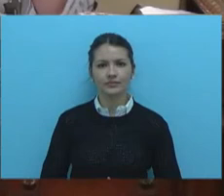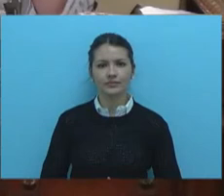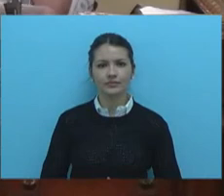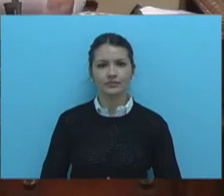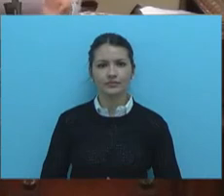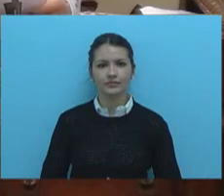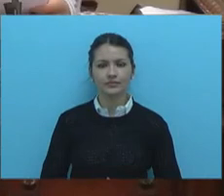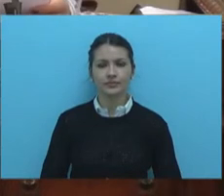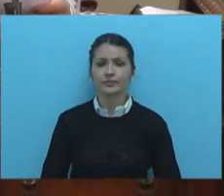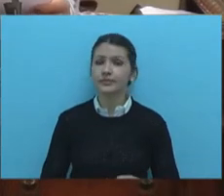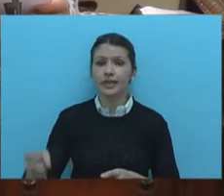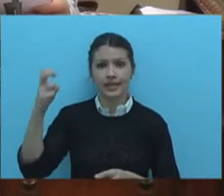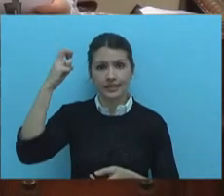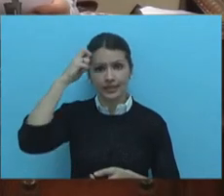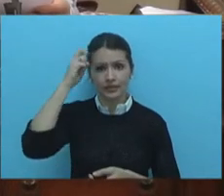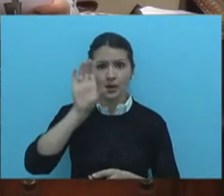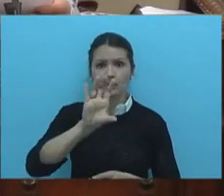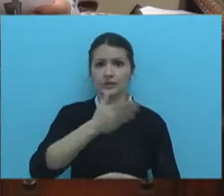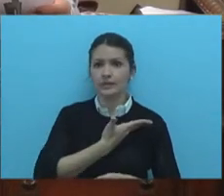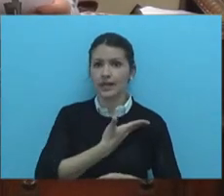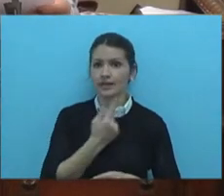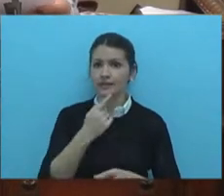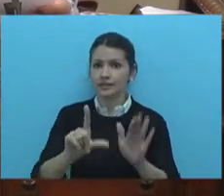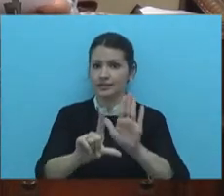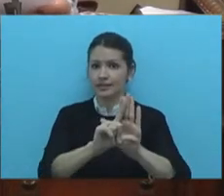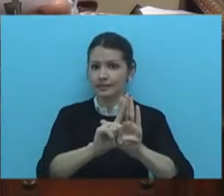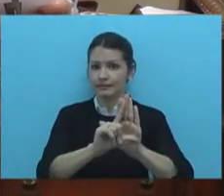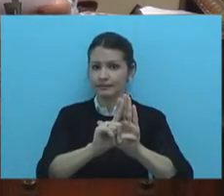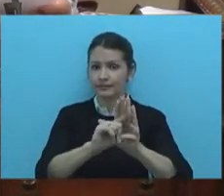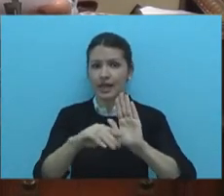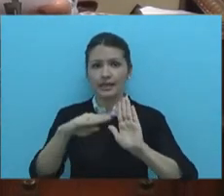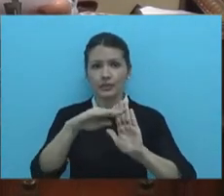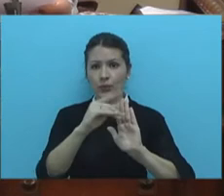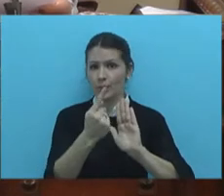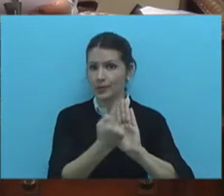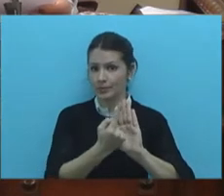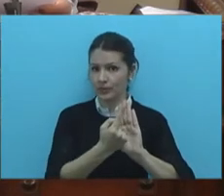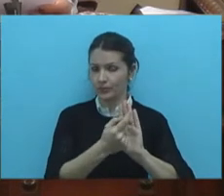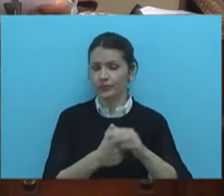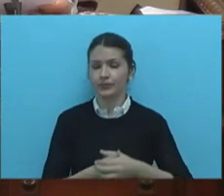La legislatura de la provincia de Santa Fe sanciona con fuerza de ley. Artículo primero.